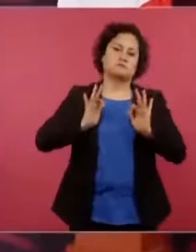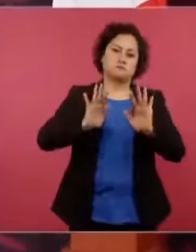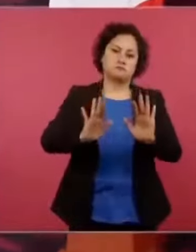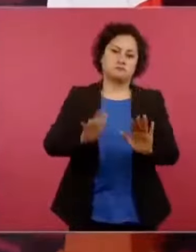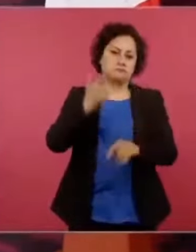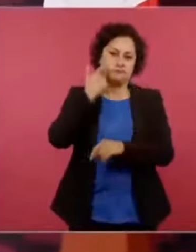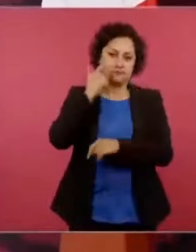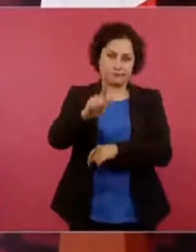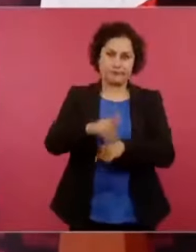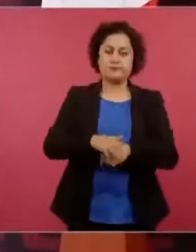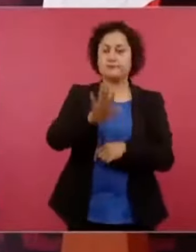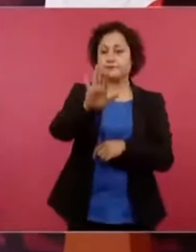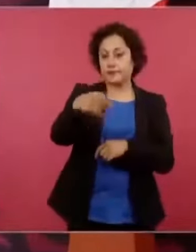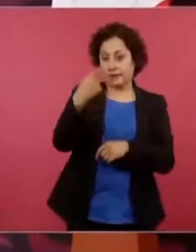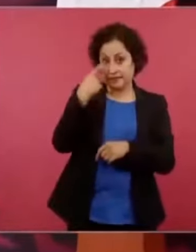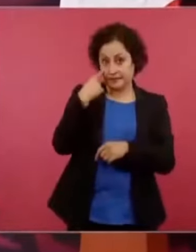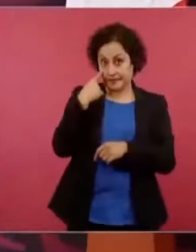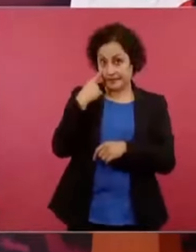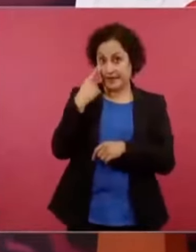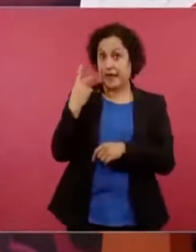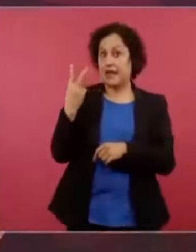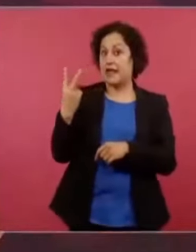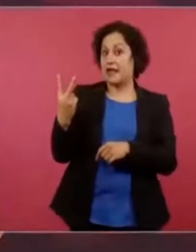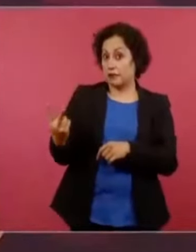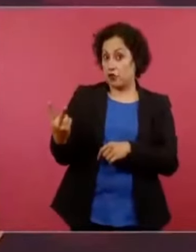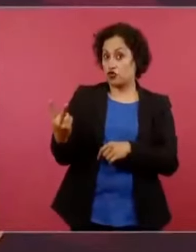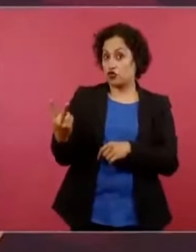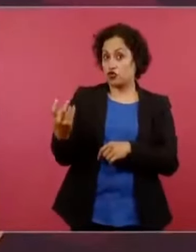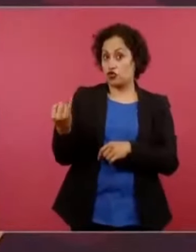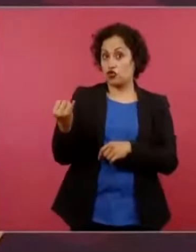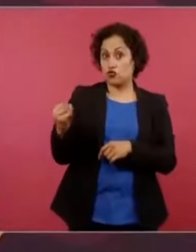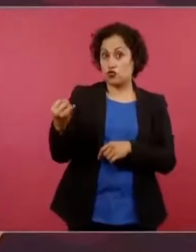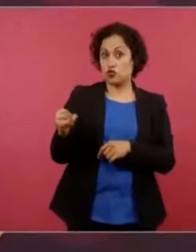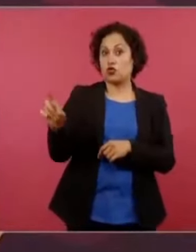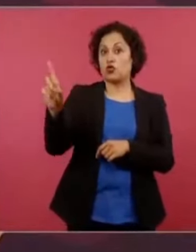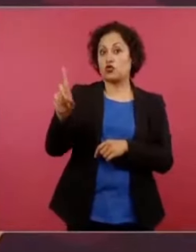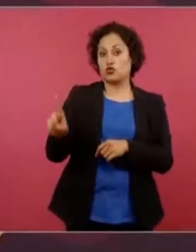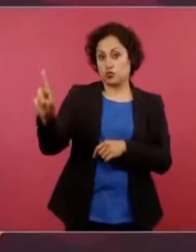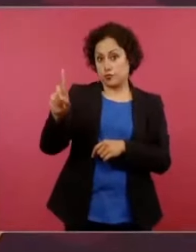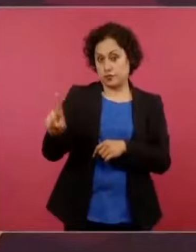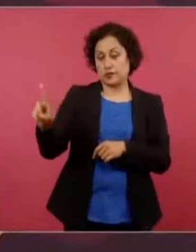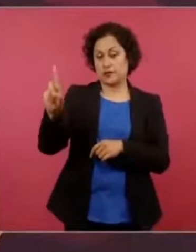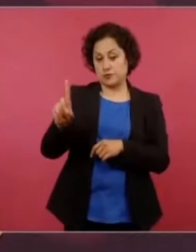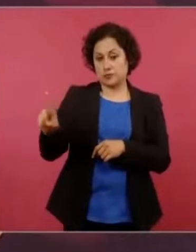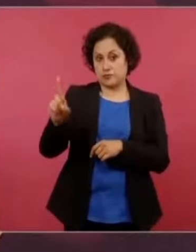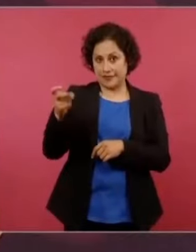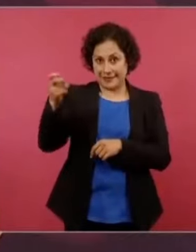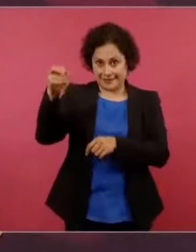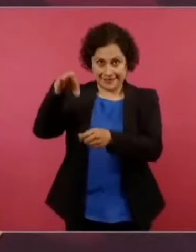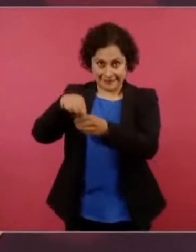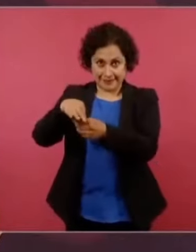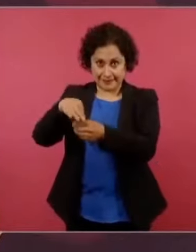El día 2 es el domingo. Sí, es domingo 2 de junio. 2 de junio, es la elección. Sí,